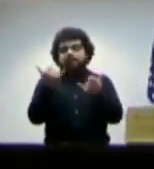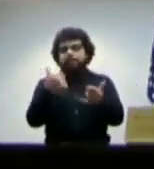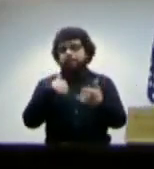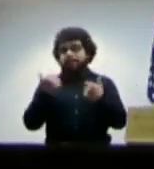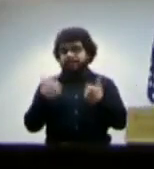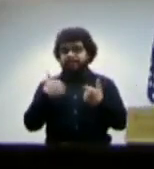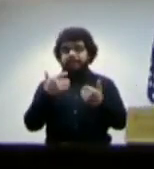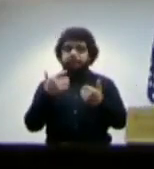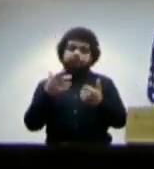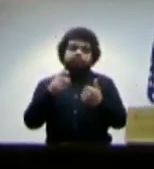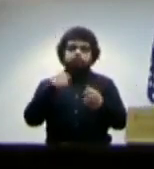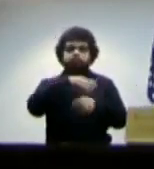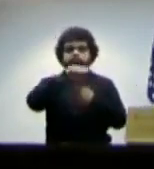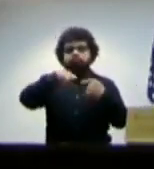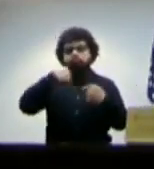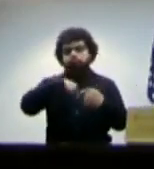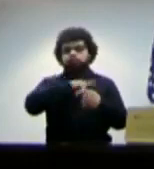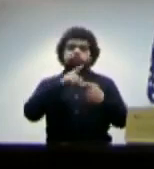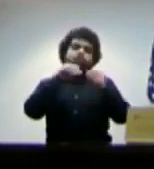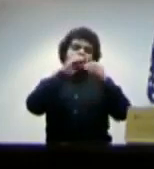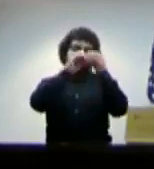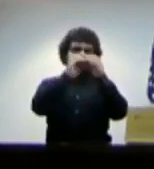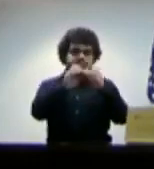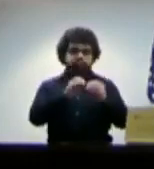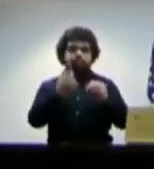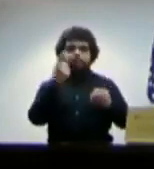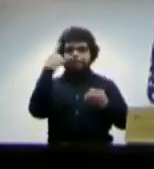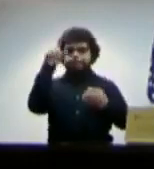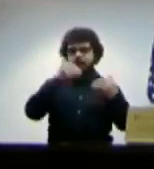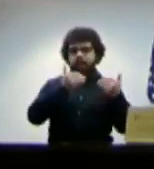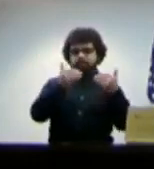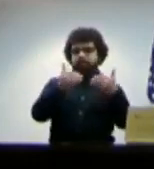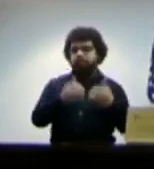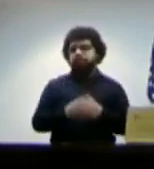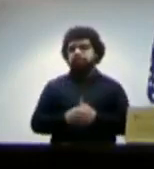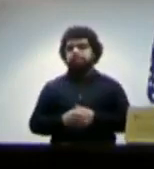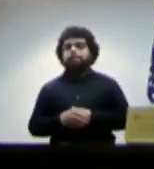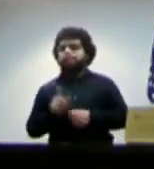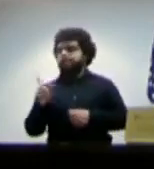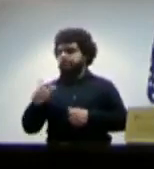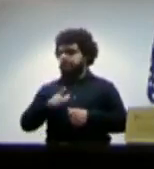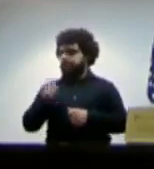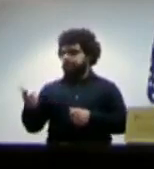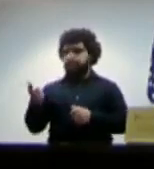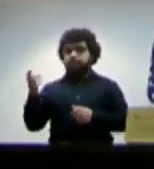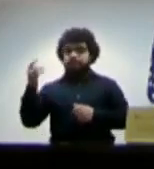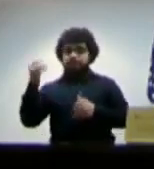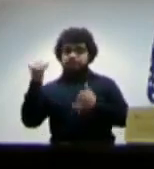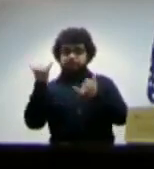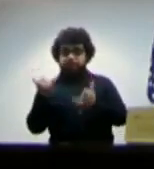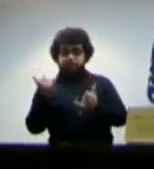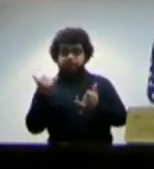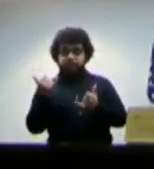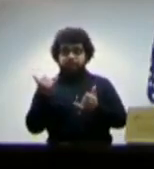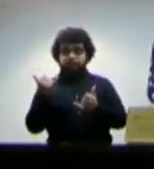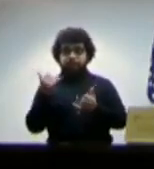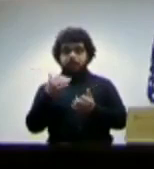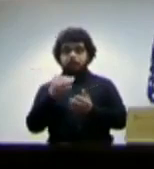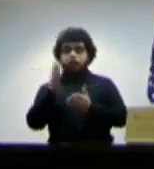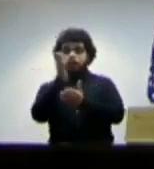Sí, compañero. Y una pregunta, en el caso de la inversión que se va a proyectar